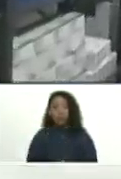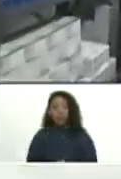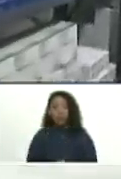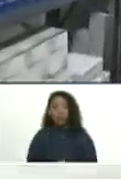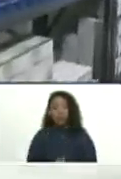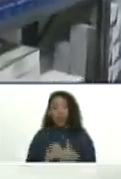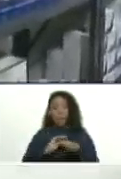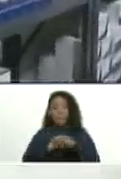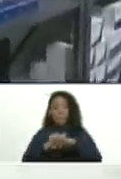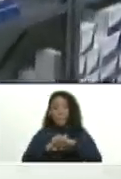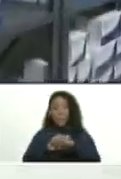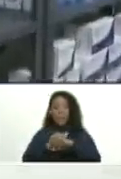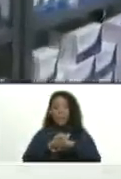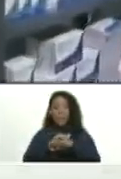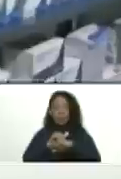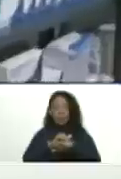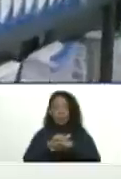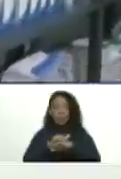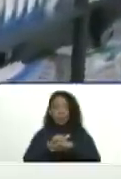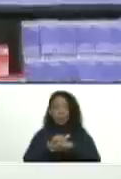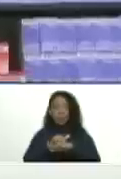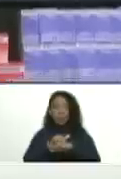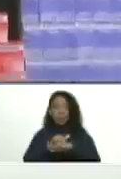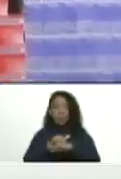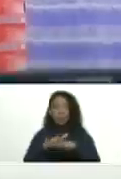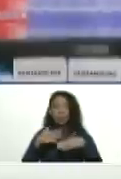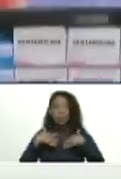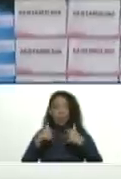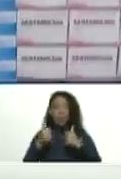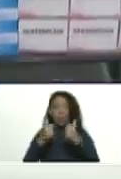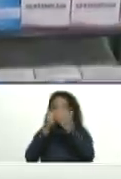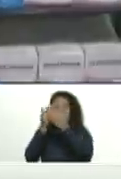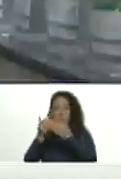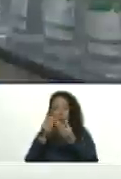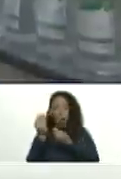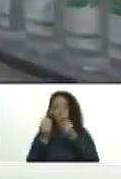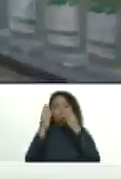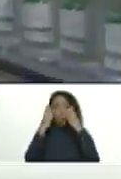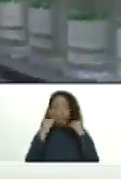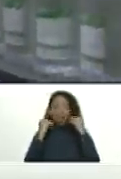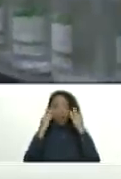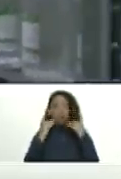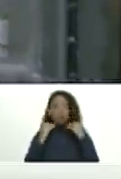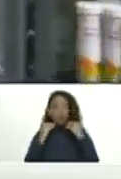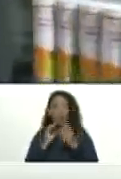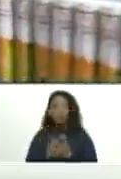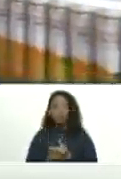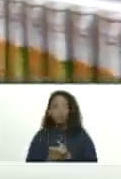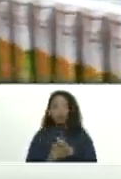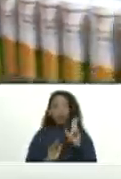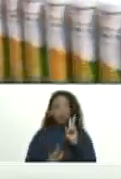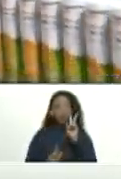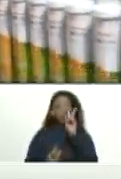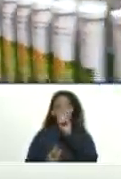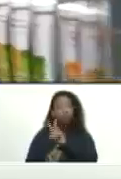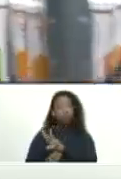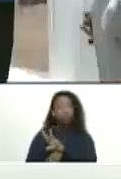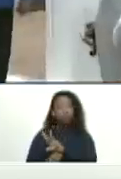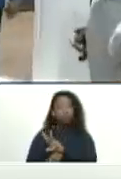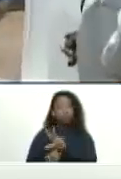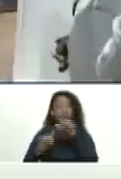la ministra Magaly Gutiérrez, que estudiemos esta experiencia y veamos de